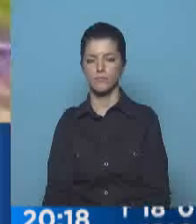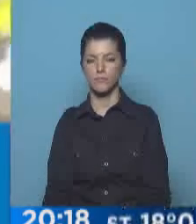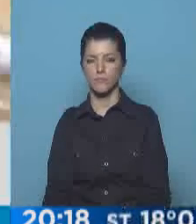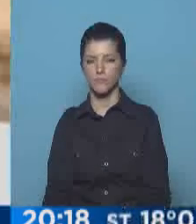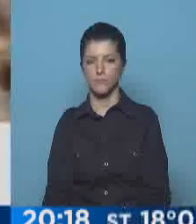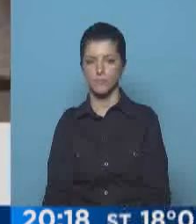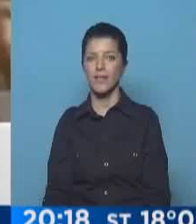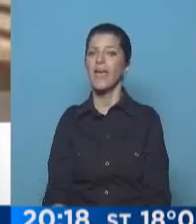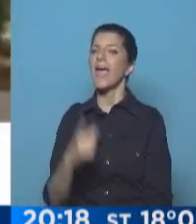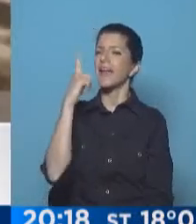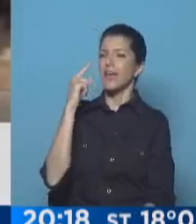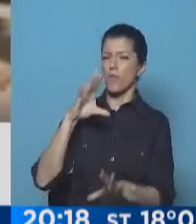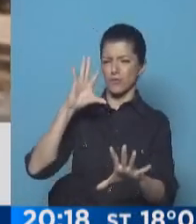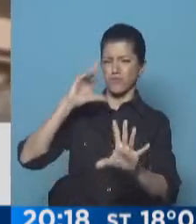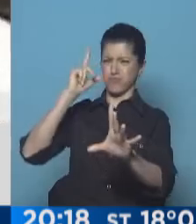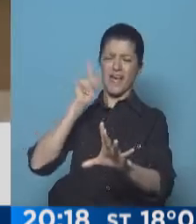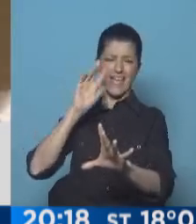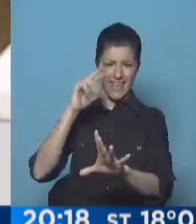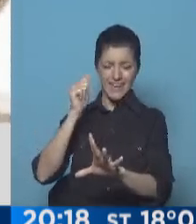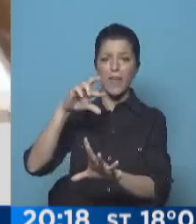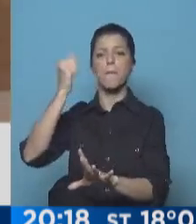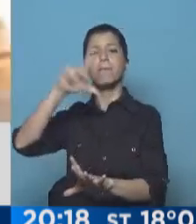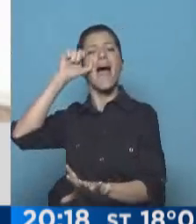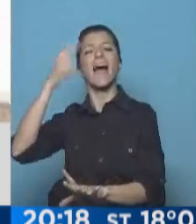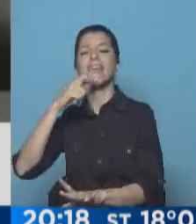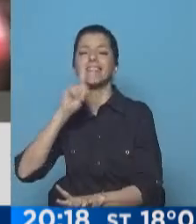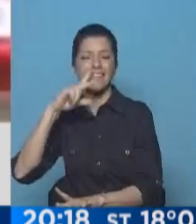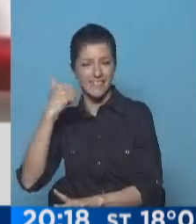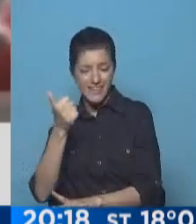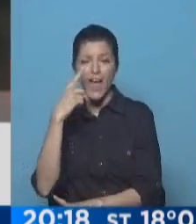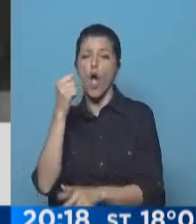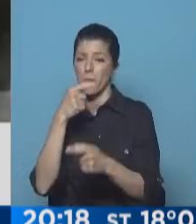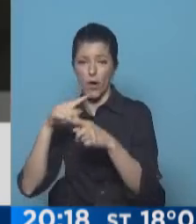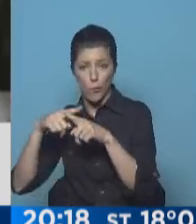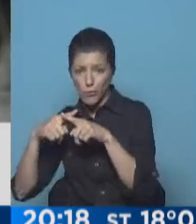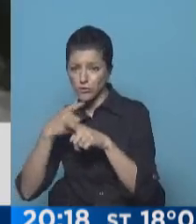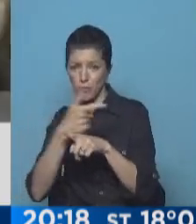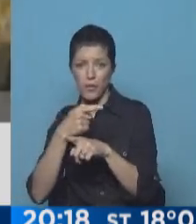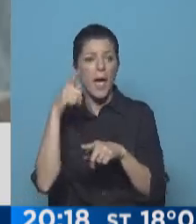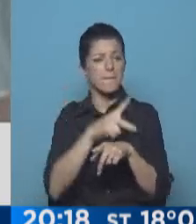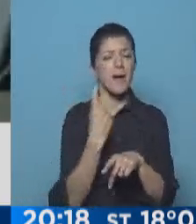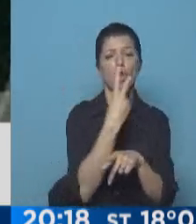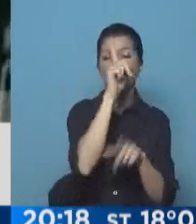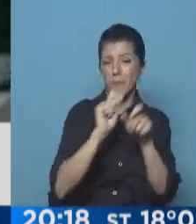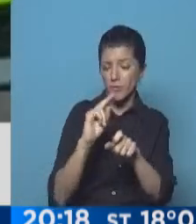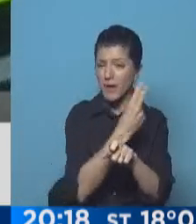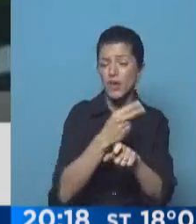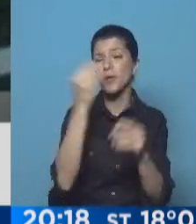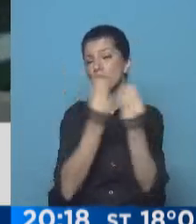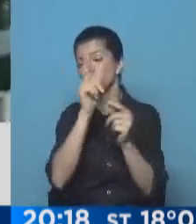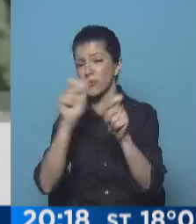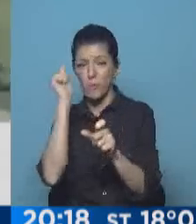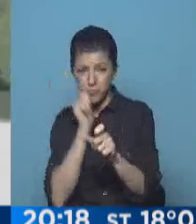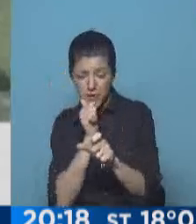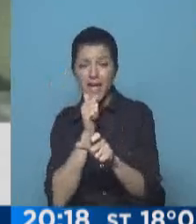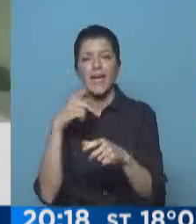El día de la ira en Palestina. Varios hombres armados con cuchillos y pistolas mataron al menos a dos personas e hirieron a varias en una serie de